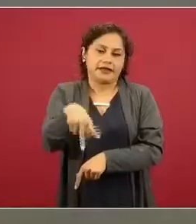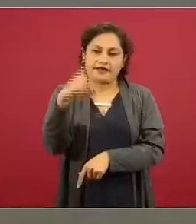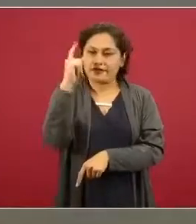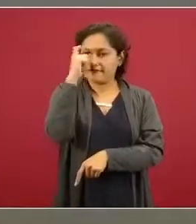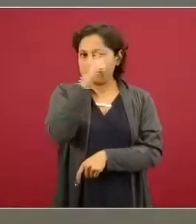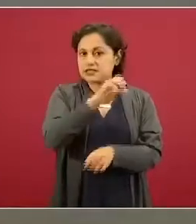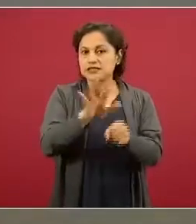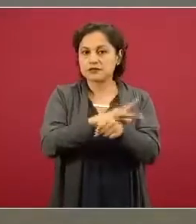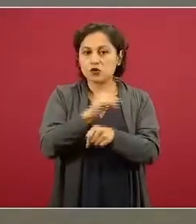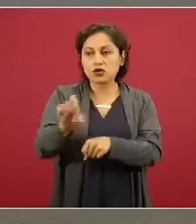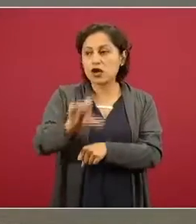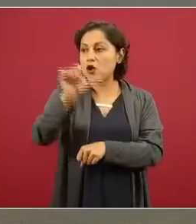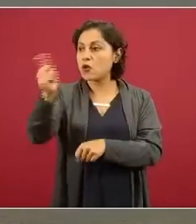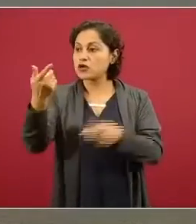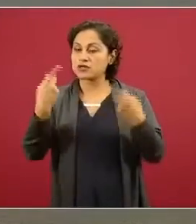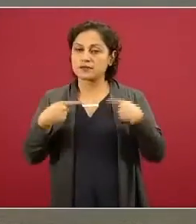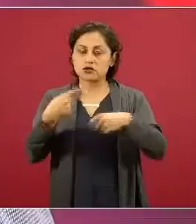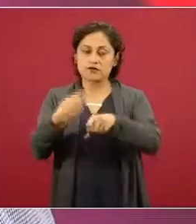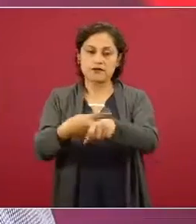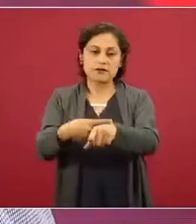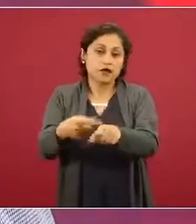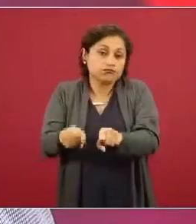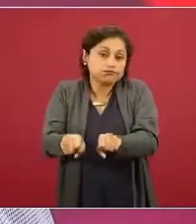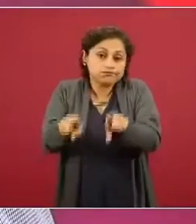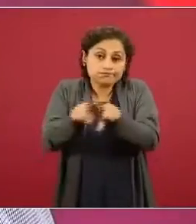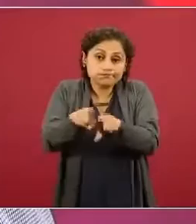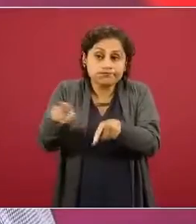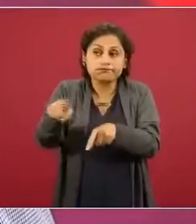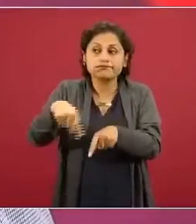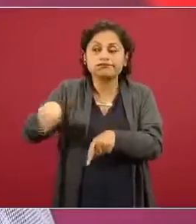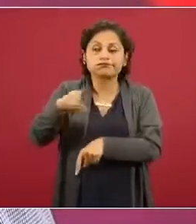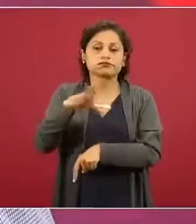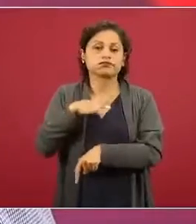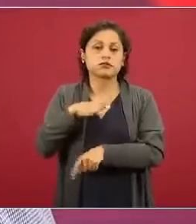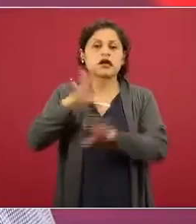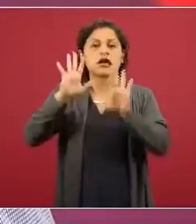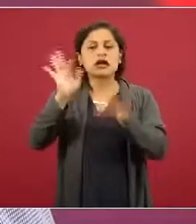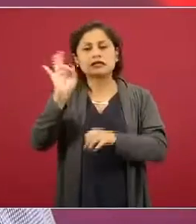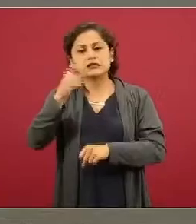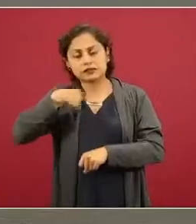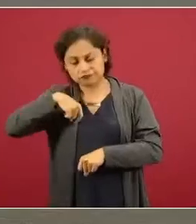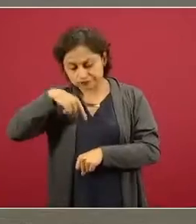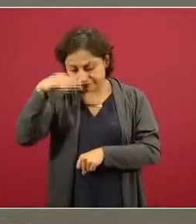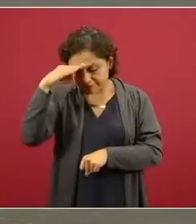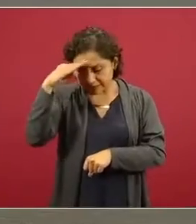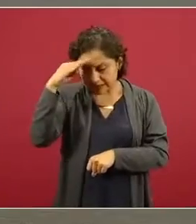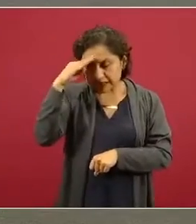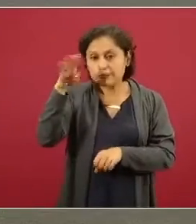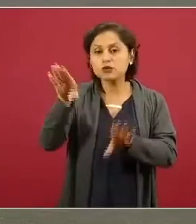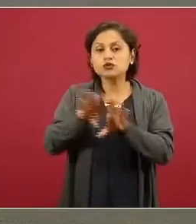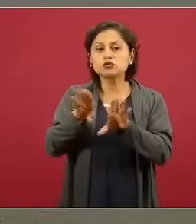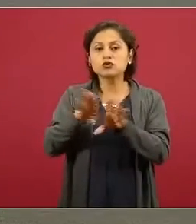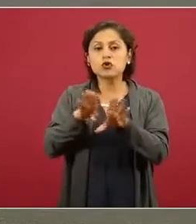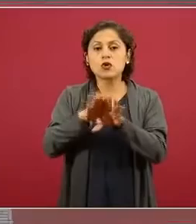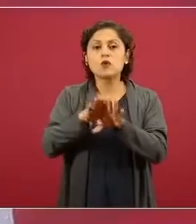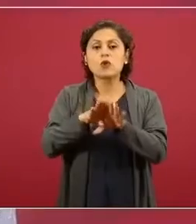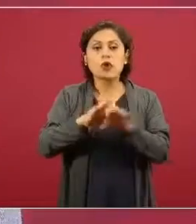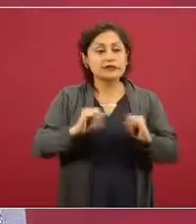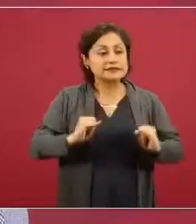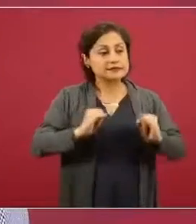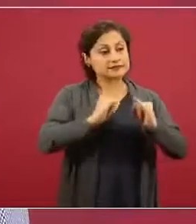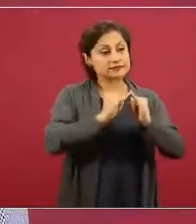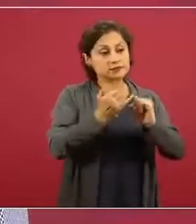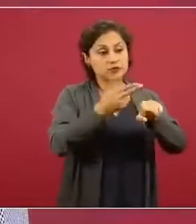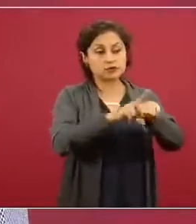necesidades. Pero sí consideramos que la posibilidad de hacer un plan sectorial con intercambio claro entre instituciones,